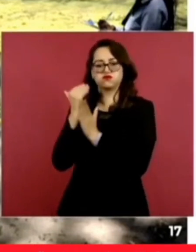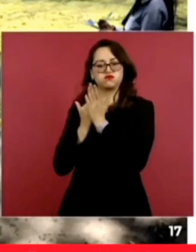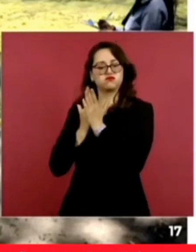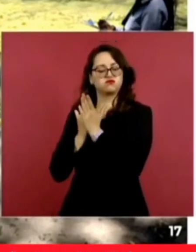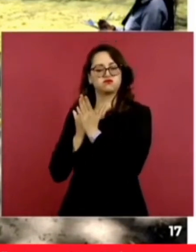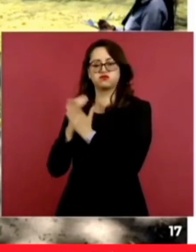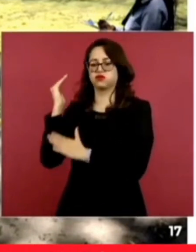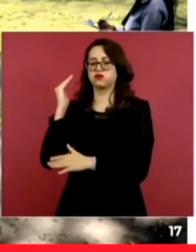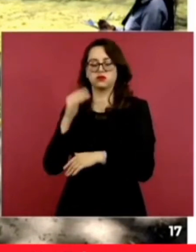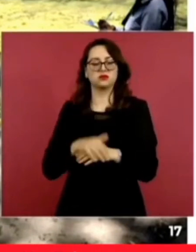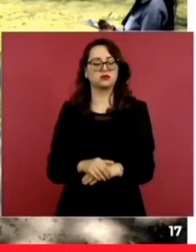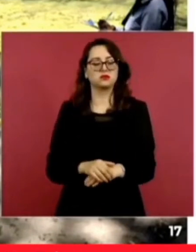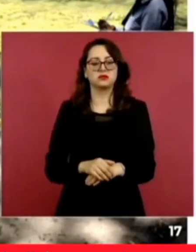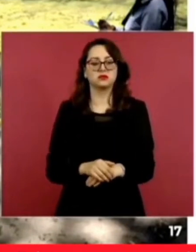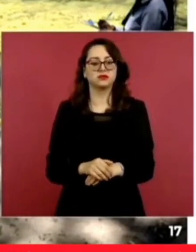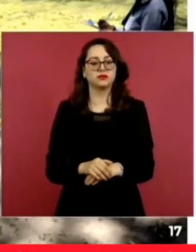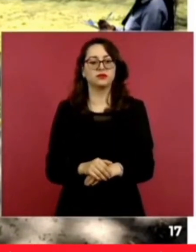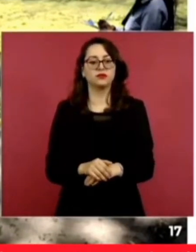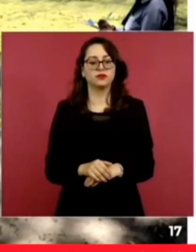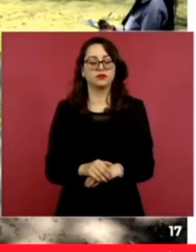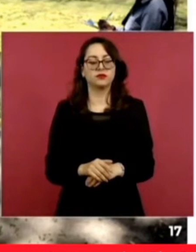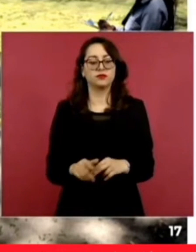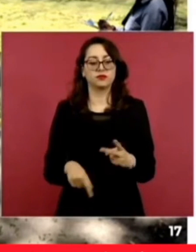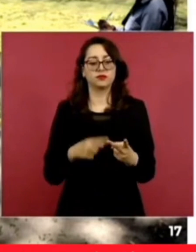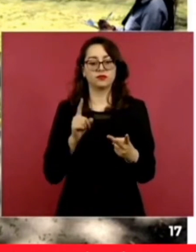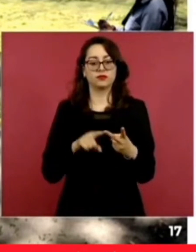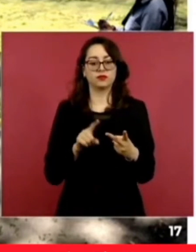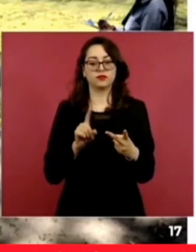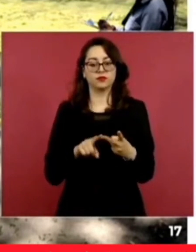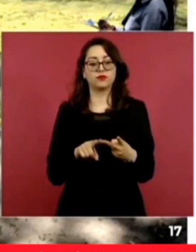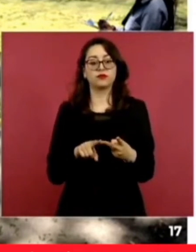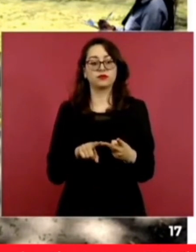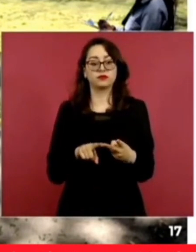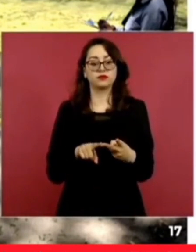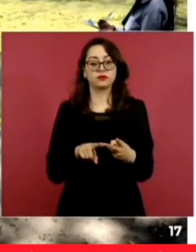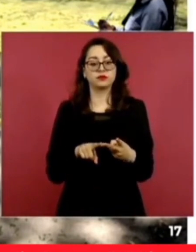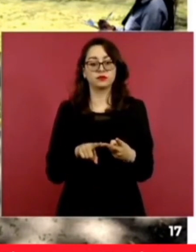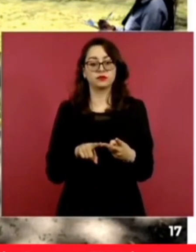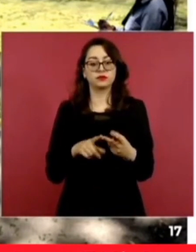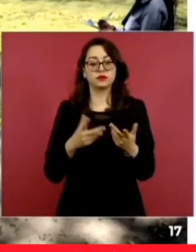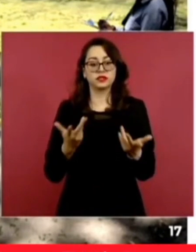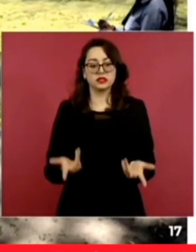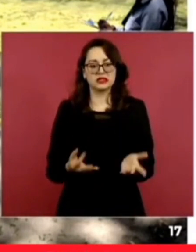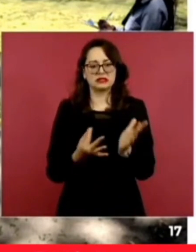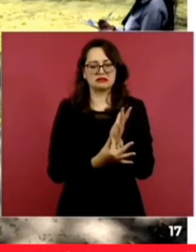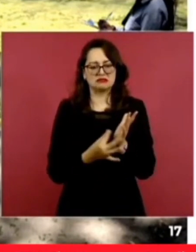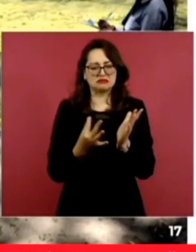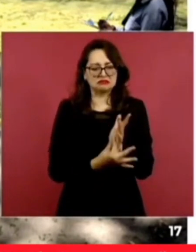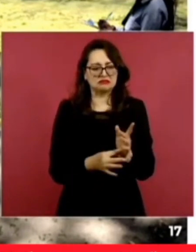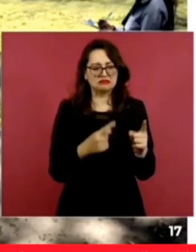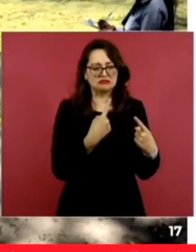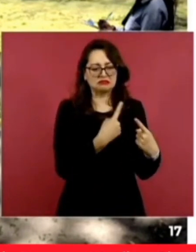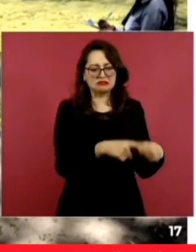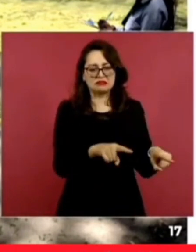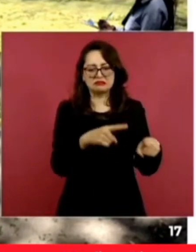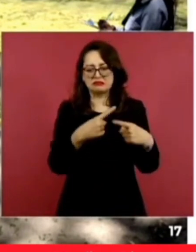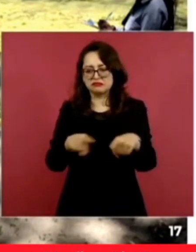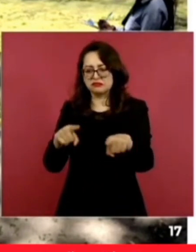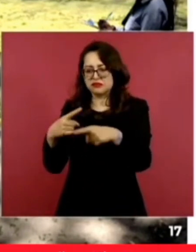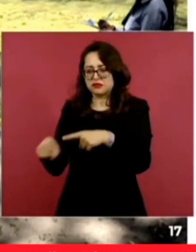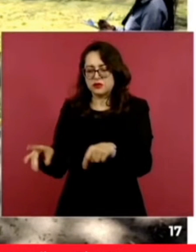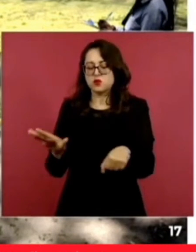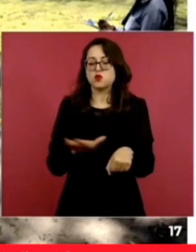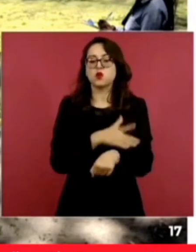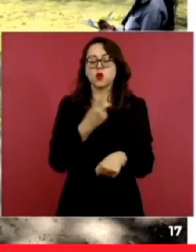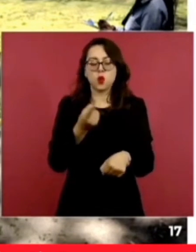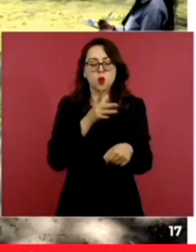e internacionales. El incremento en las concentraciones de los diferentes metales se relacionó con la cercanía